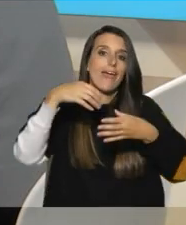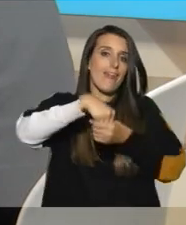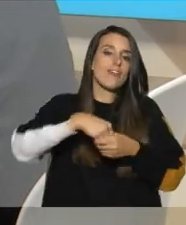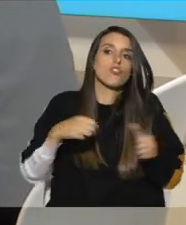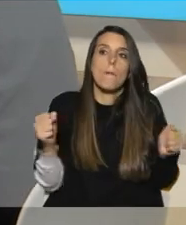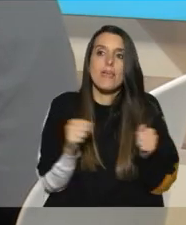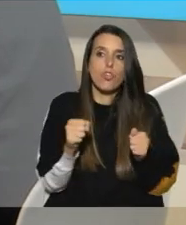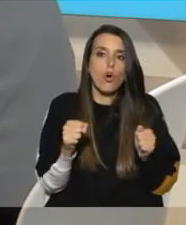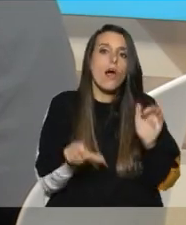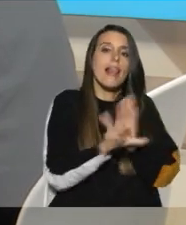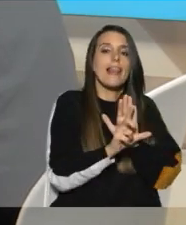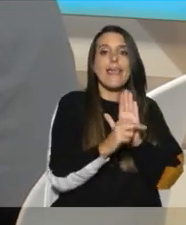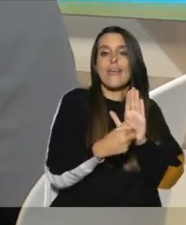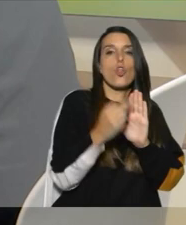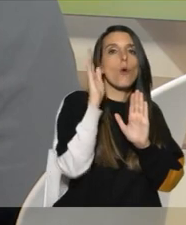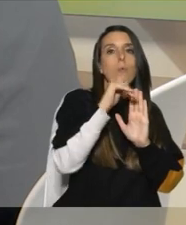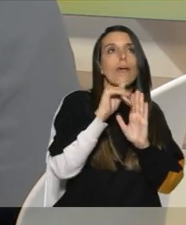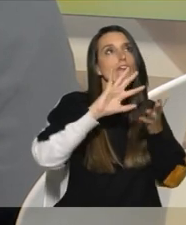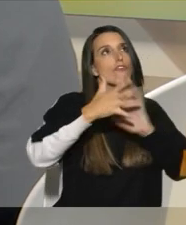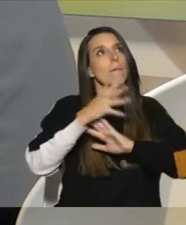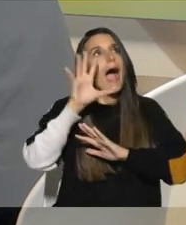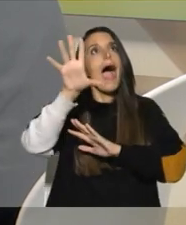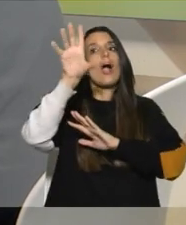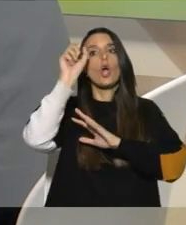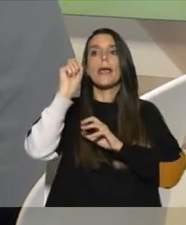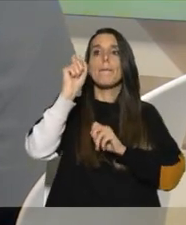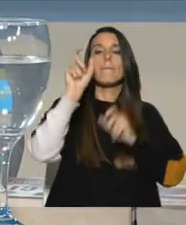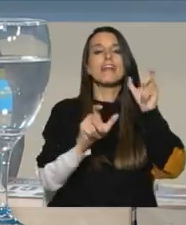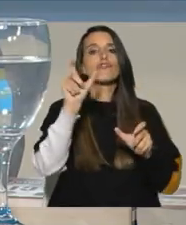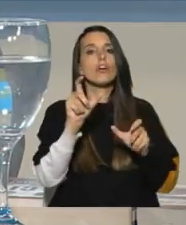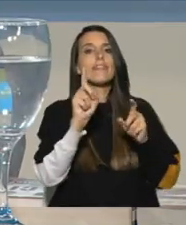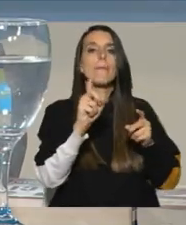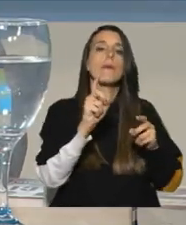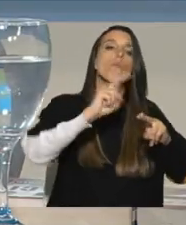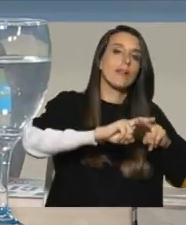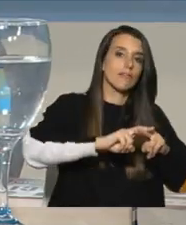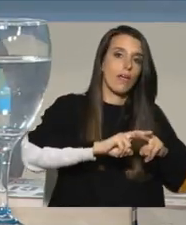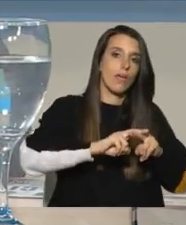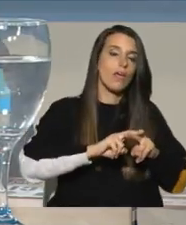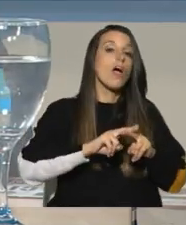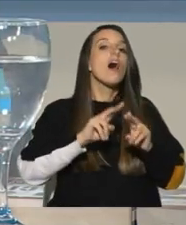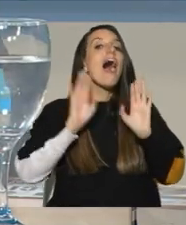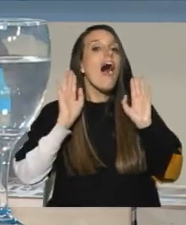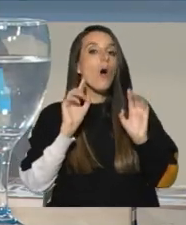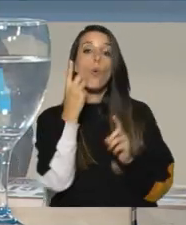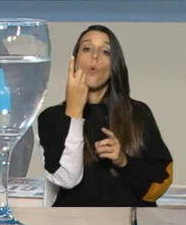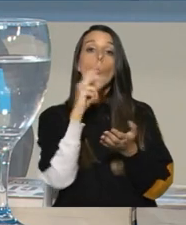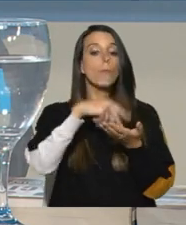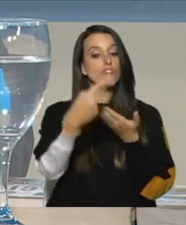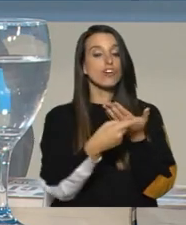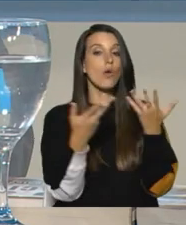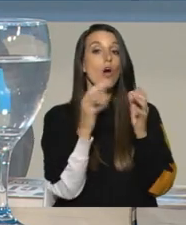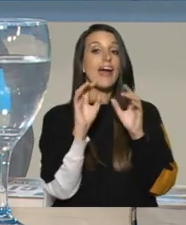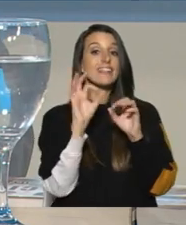haber un memorial de las víctimas de... A no ser un proyecto que hay en el Senado en este momento,